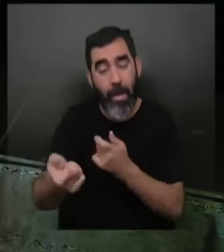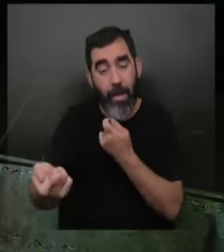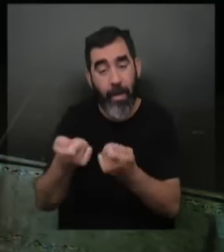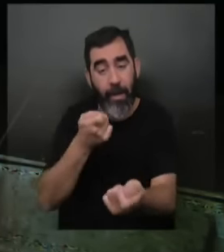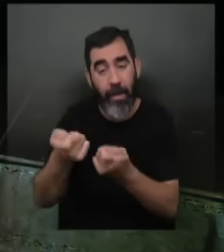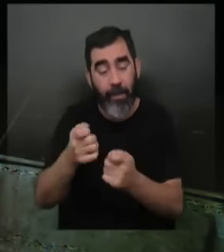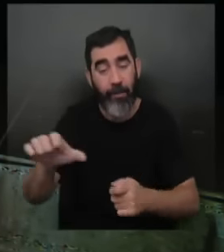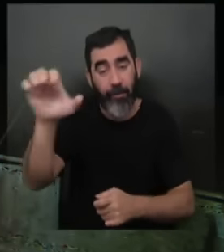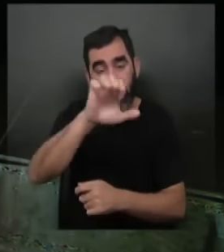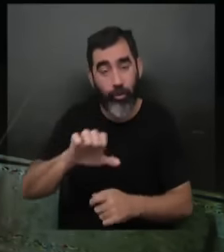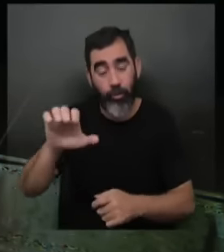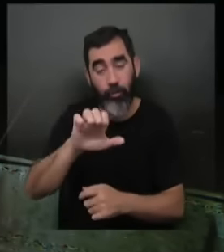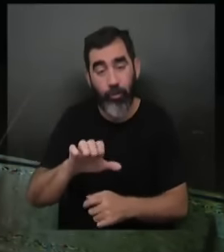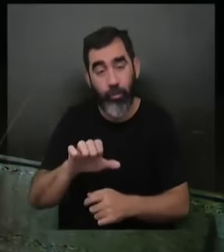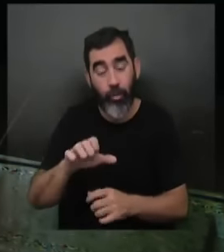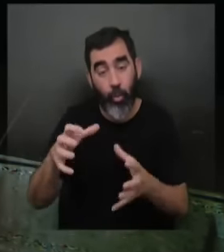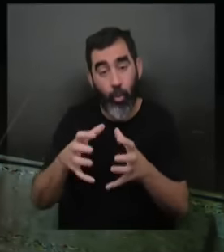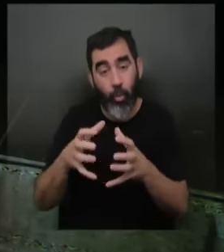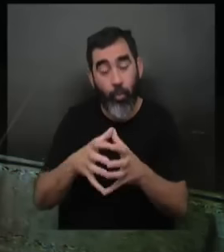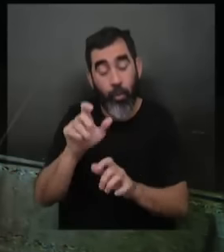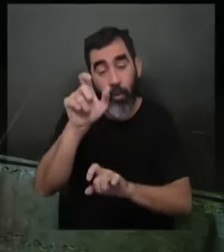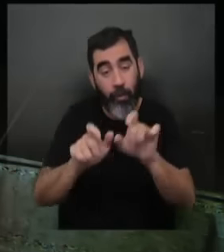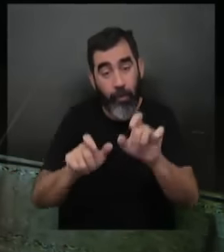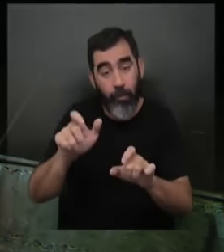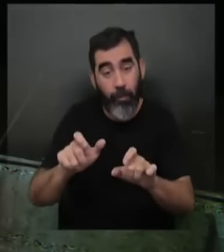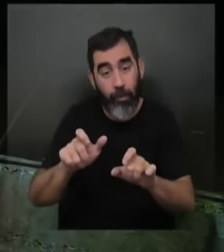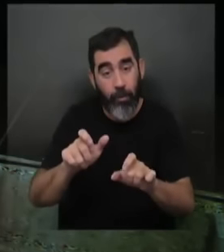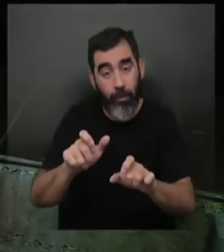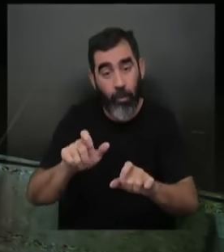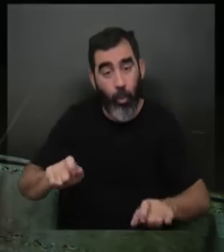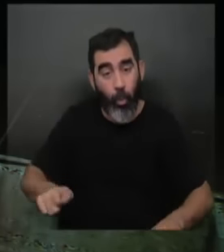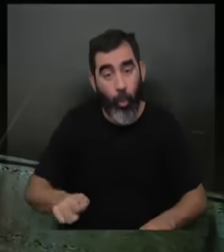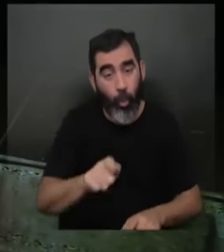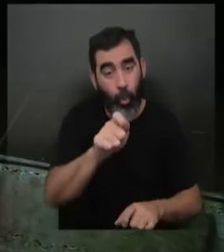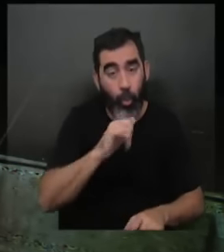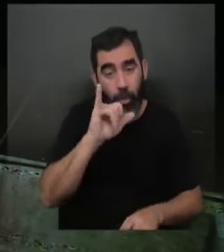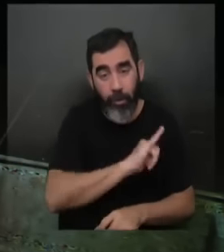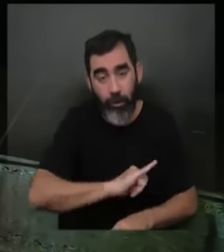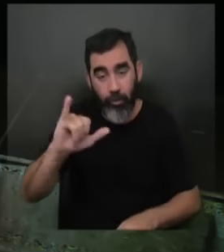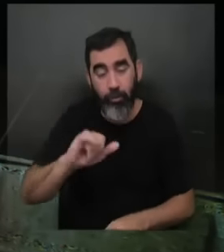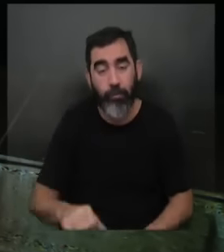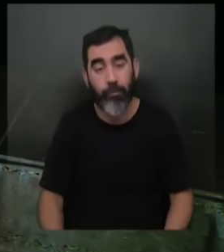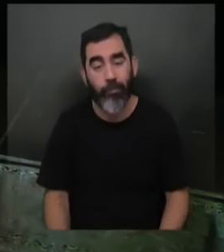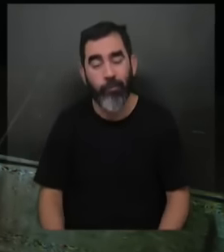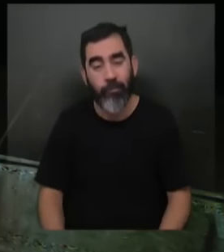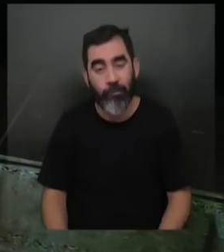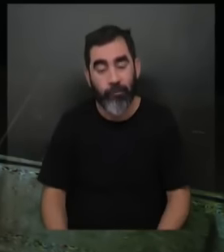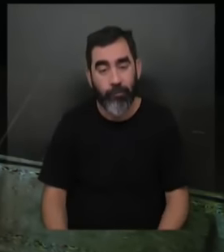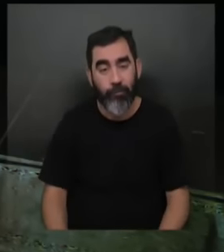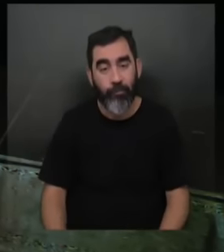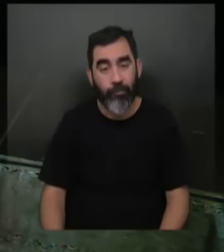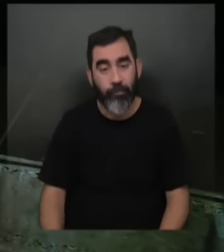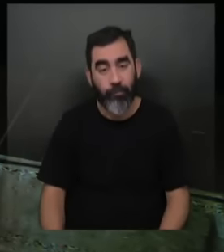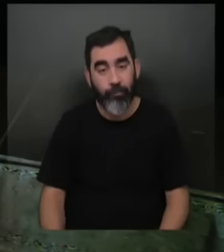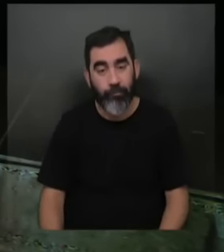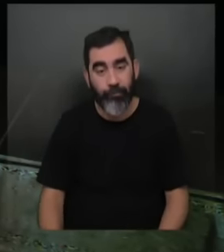de la compañía como dicen un grupo de pasajeros decidió Iniciar una demanda a Europa según publicó montevo portal y